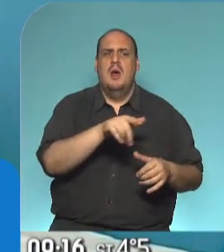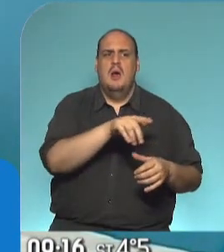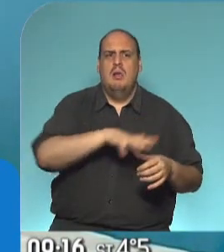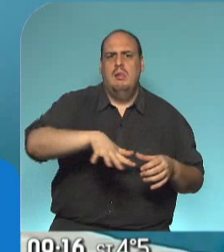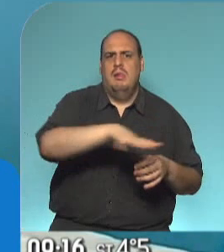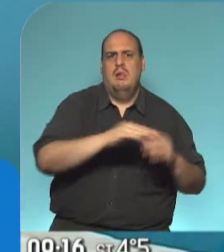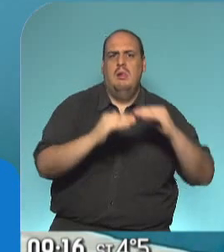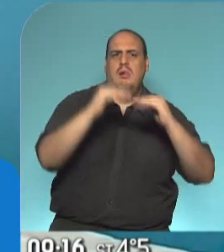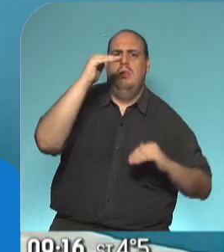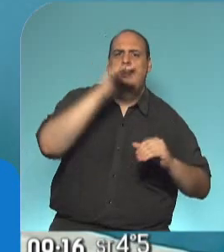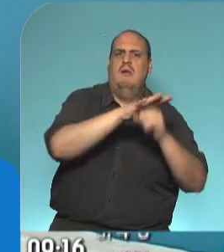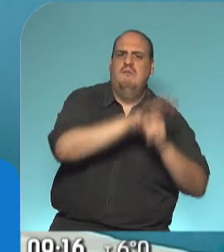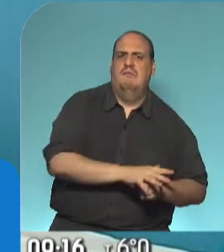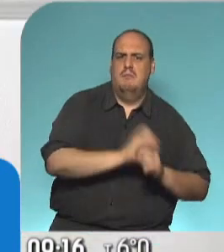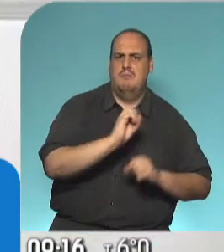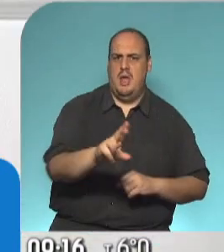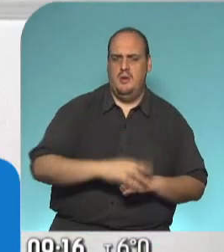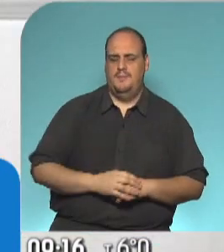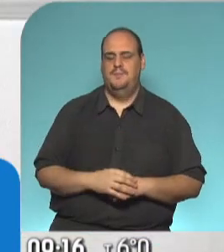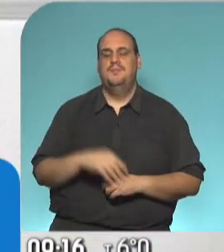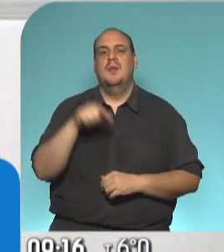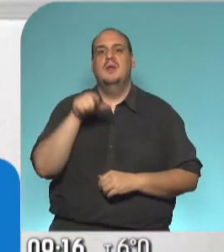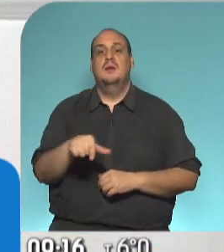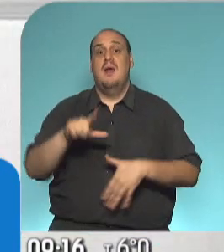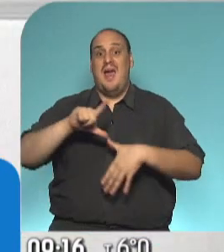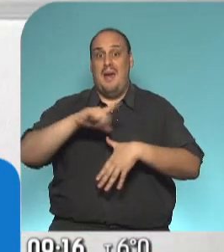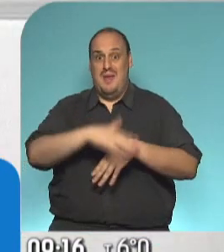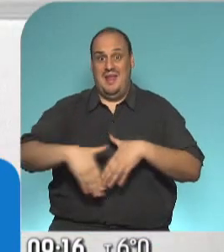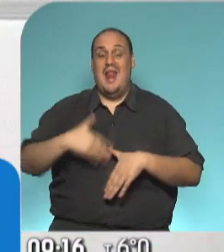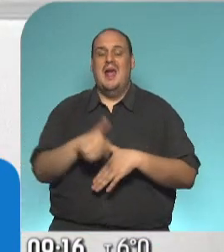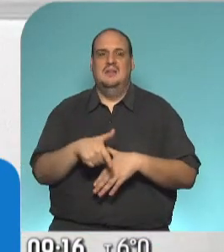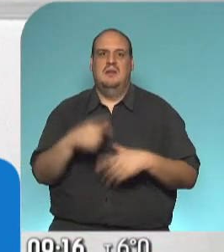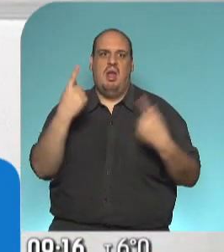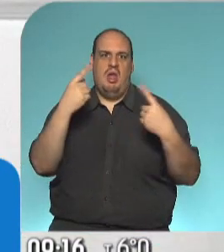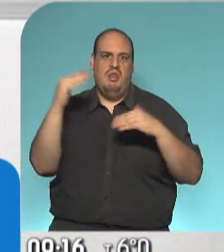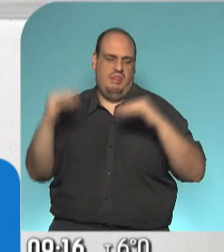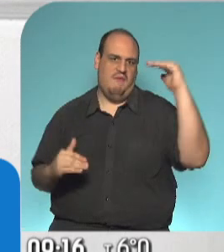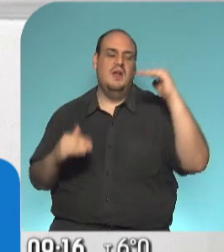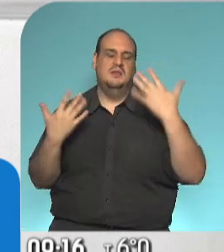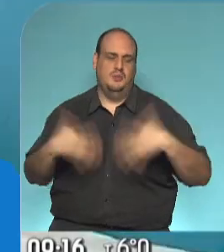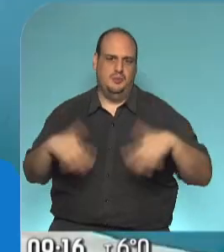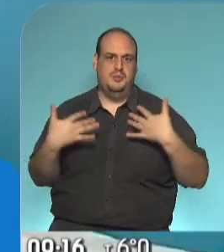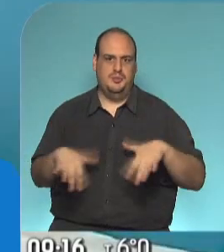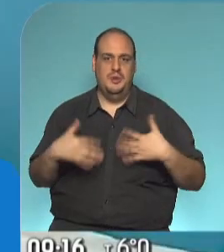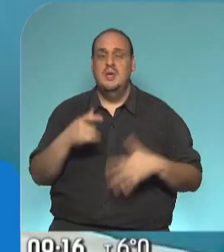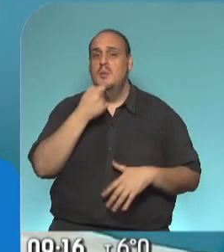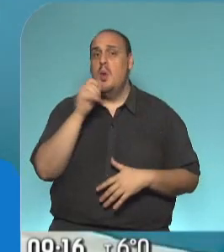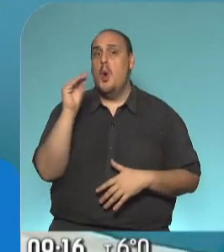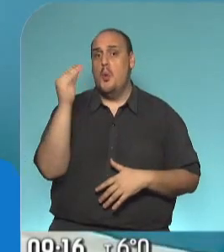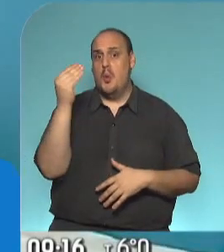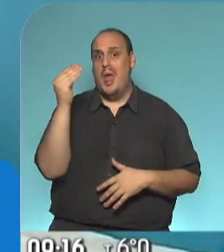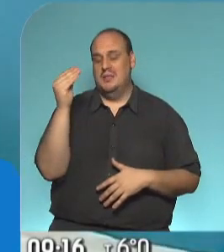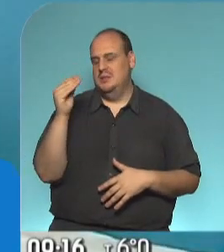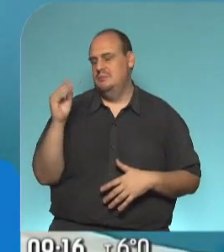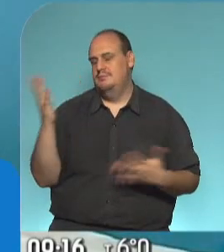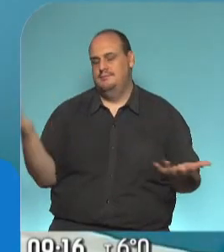las desigualdades existentes. Las diferencias en América Latina también son muy notorias. El caso de Brasil es